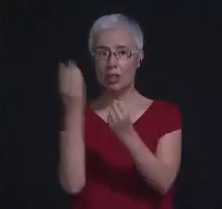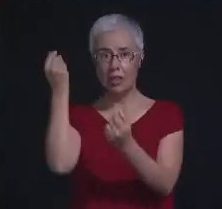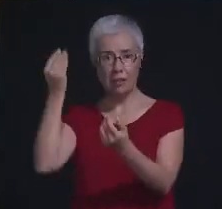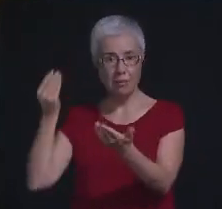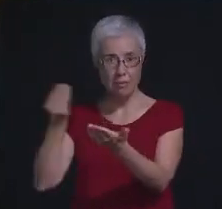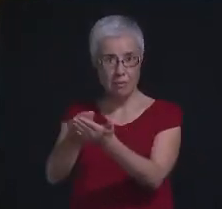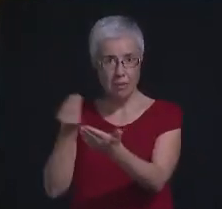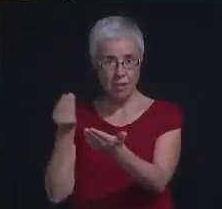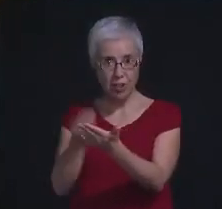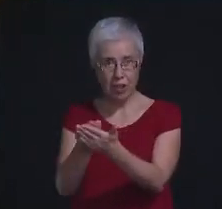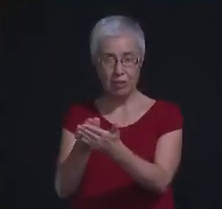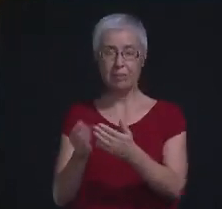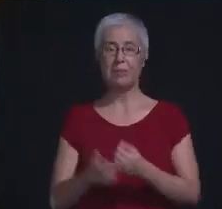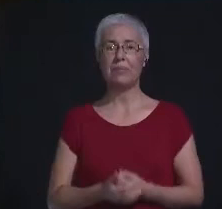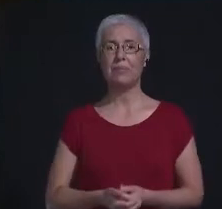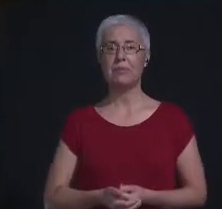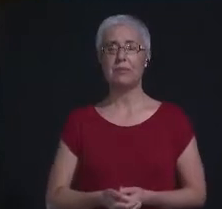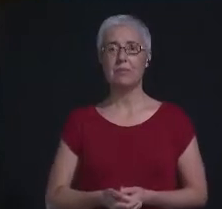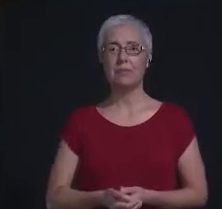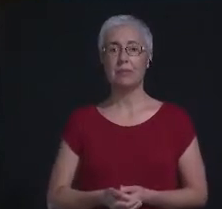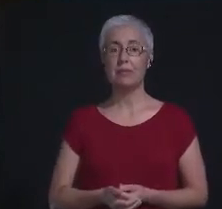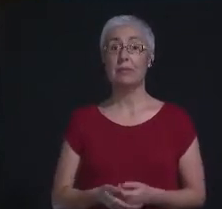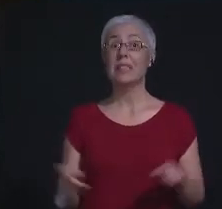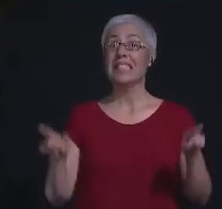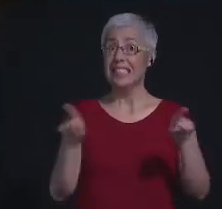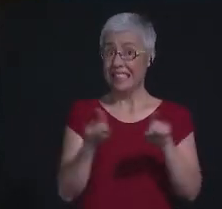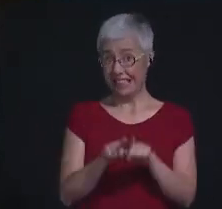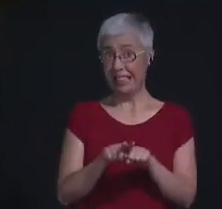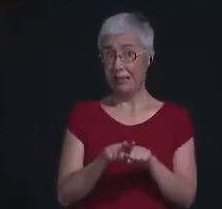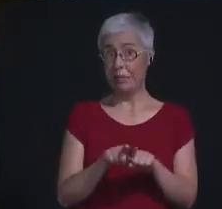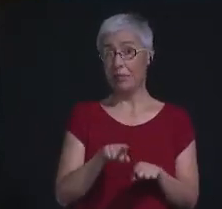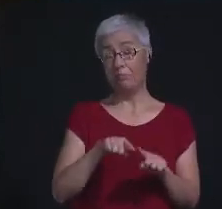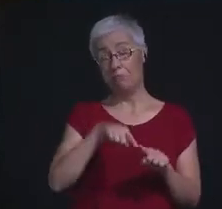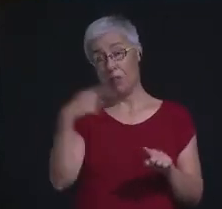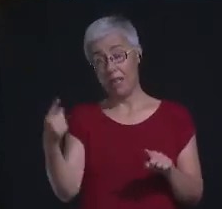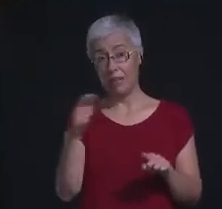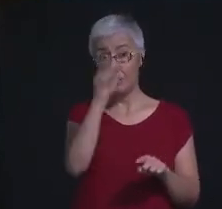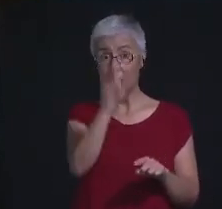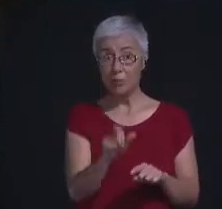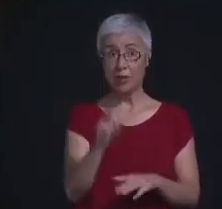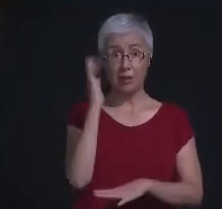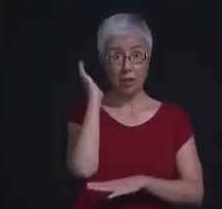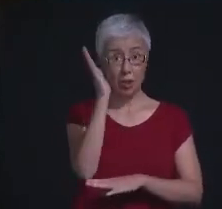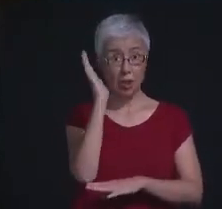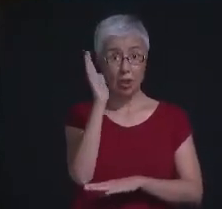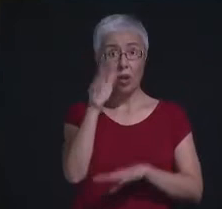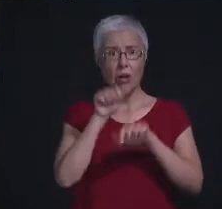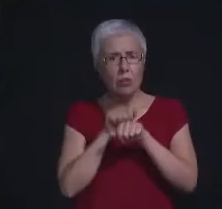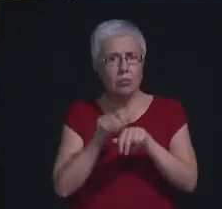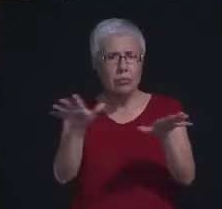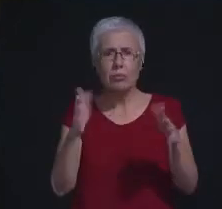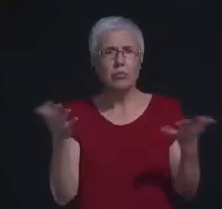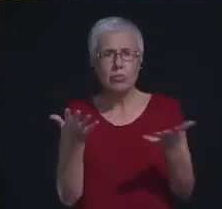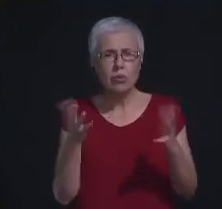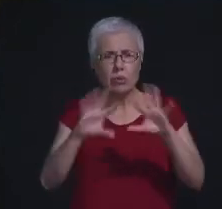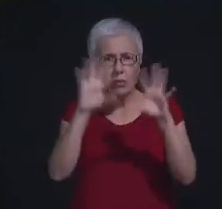Antonio Calzada también se ha hablado mucho, de la entrevista que le hizo Clara Navarro, la cofundadora de Ship2Be, y sobre todo se destaca que